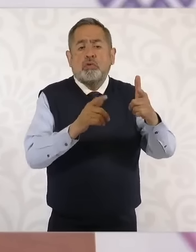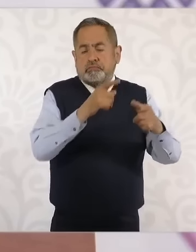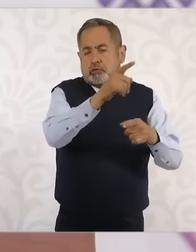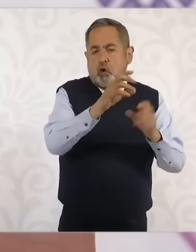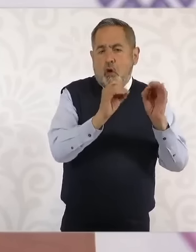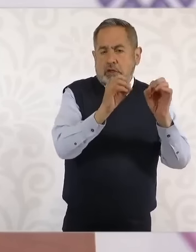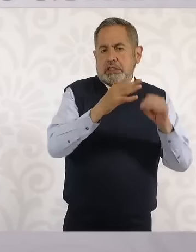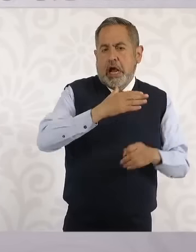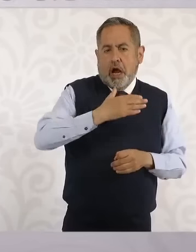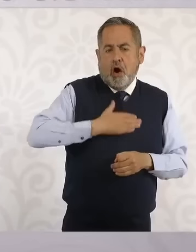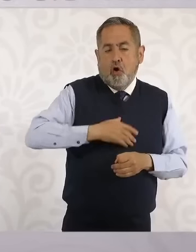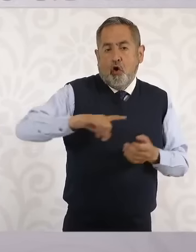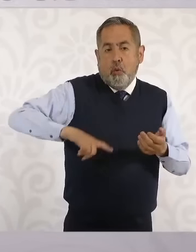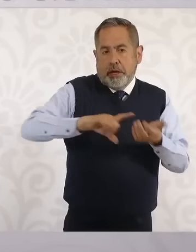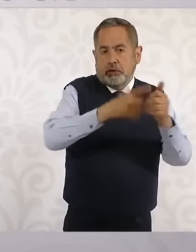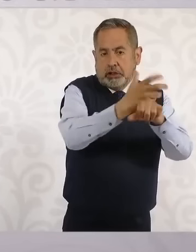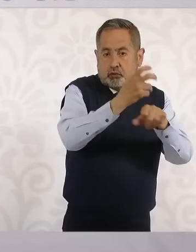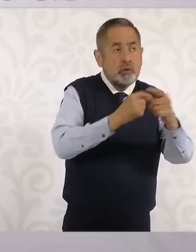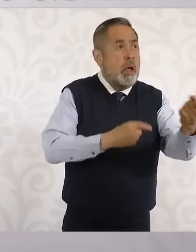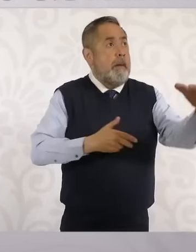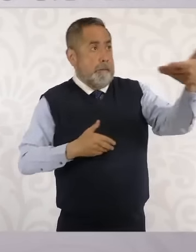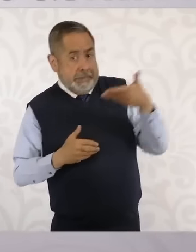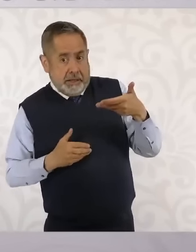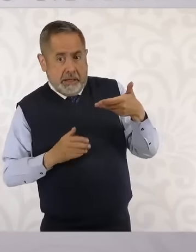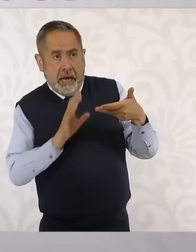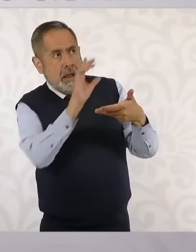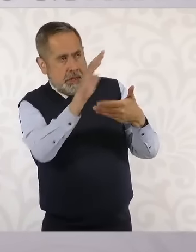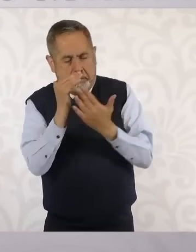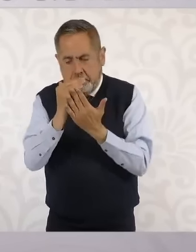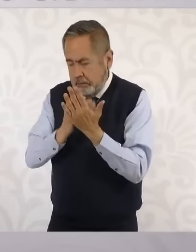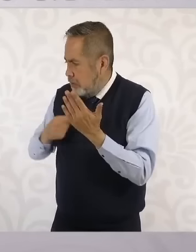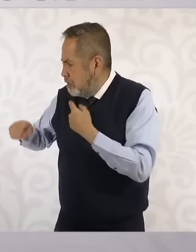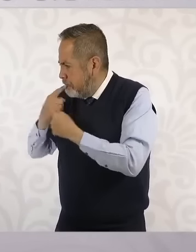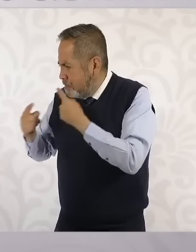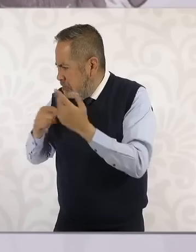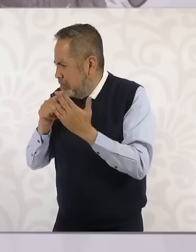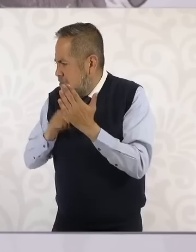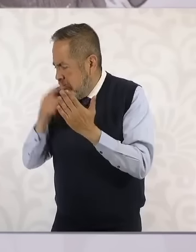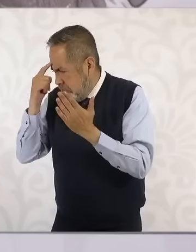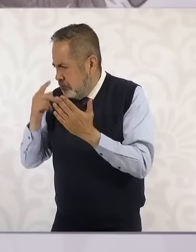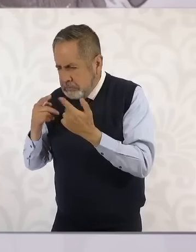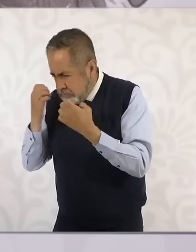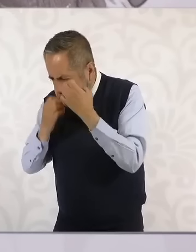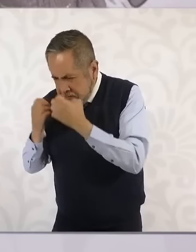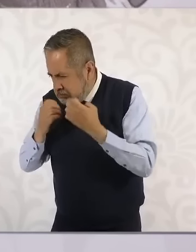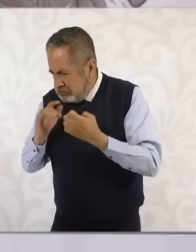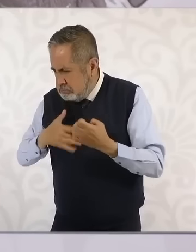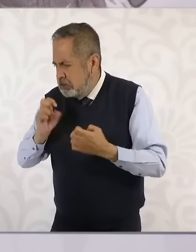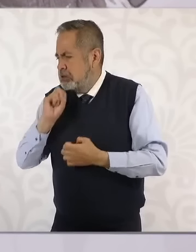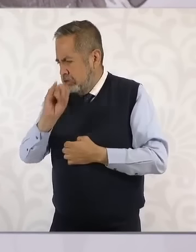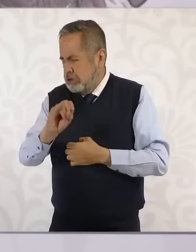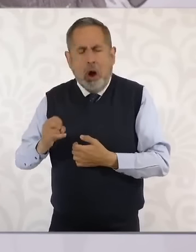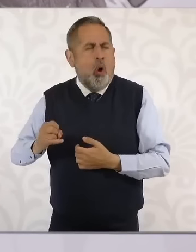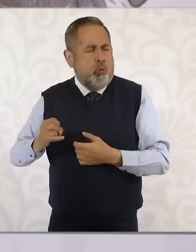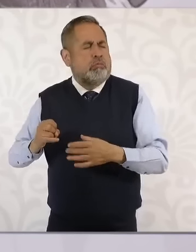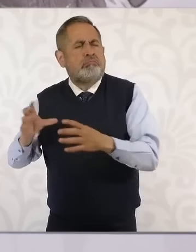todos los casos fueron evaluados por el Consejo Nacional de Seguridad. Entonces, pues es parte de la cooperación